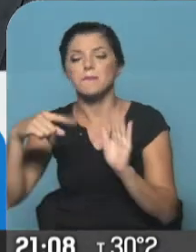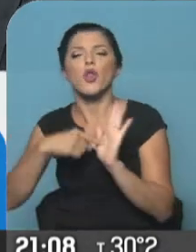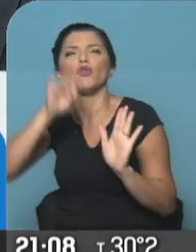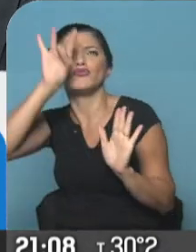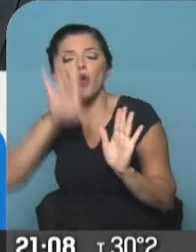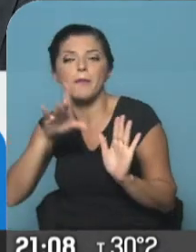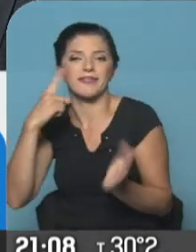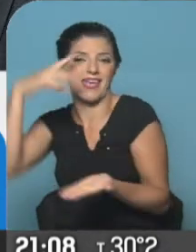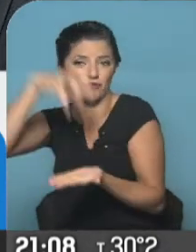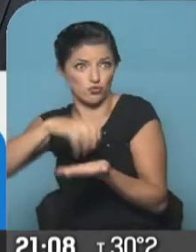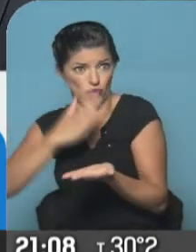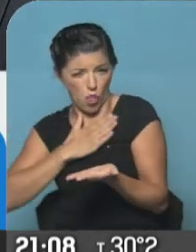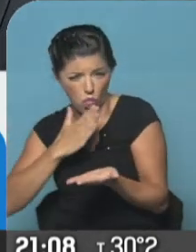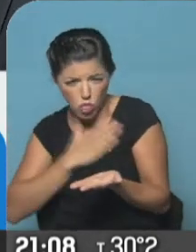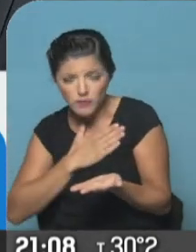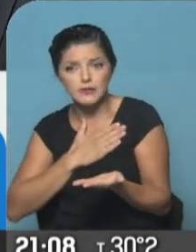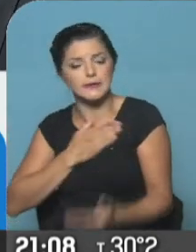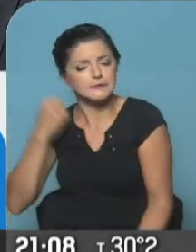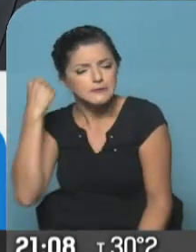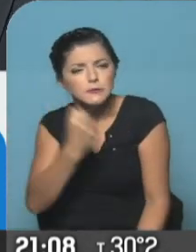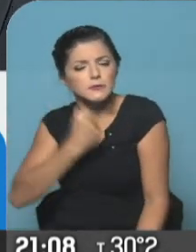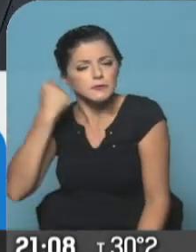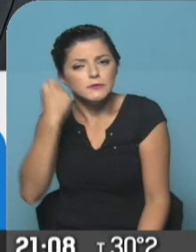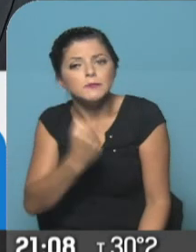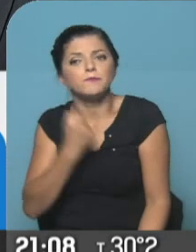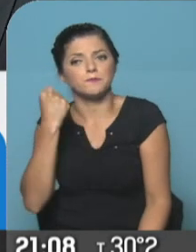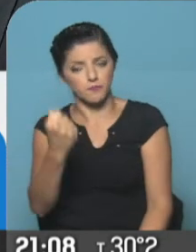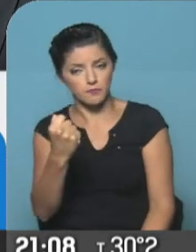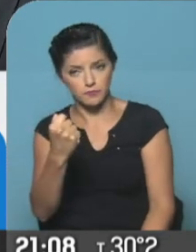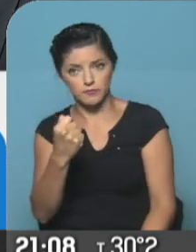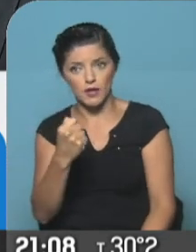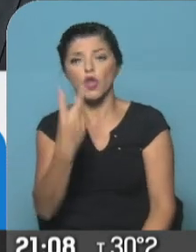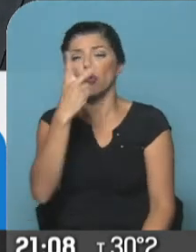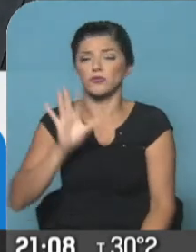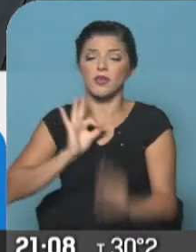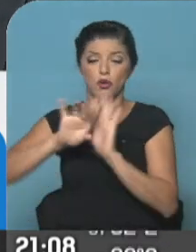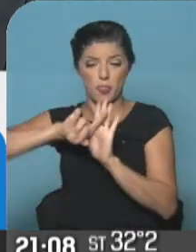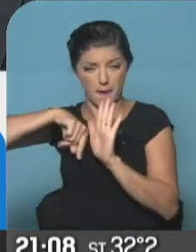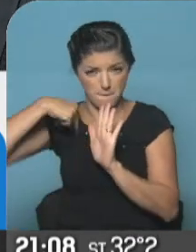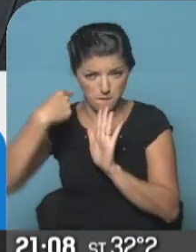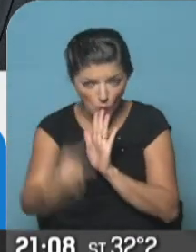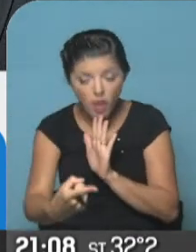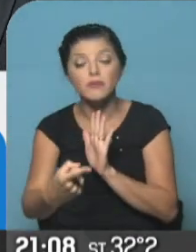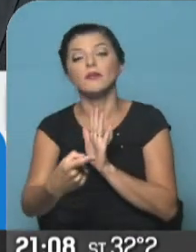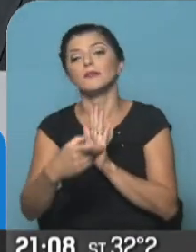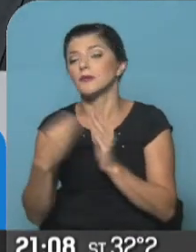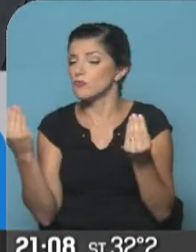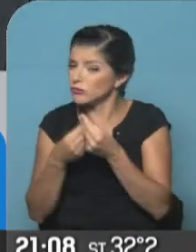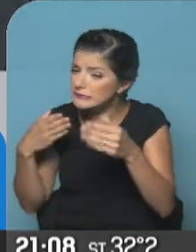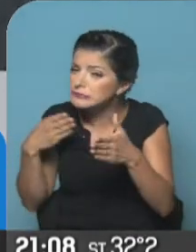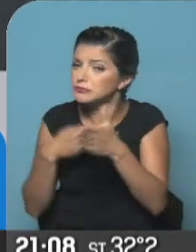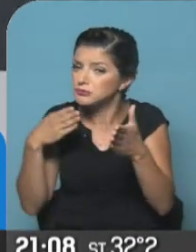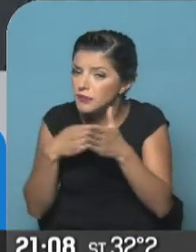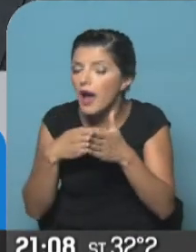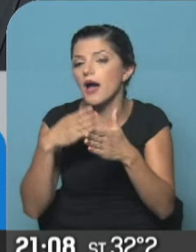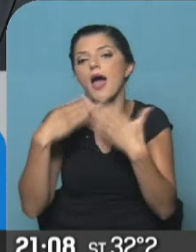que apeló, que libró esa batalla judicial y que después de 2 años, con muchos obstáculos, ha podido lograr